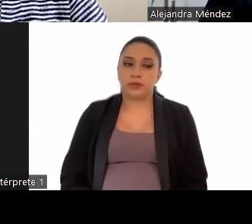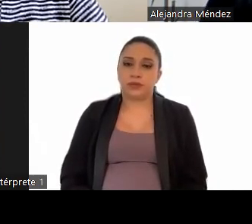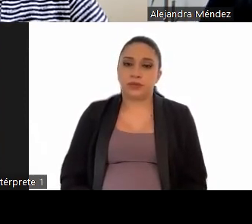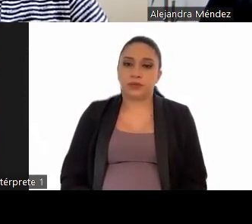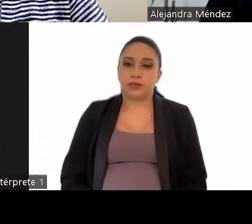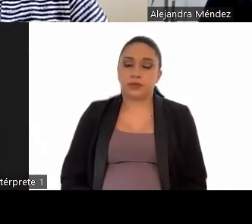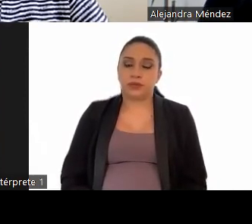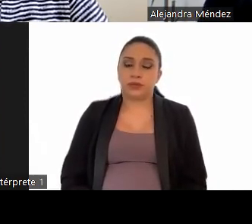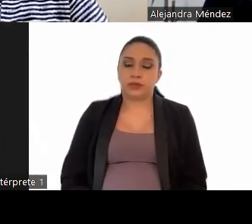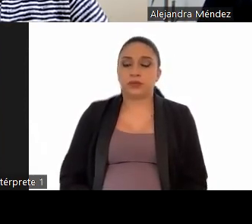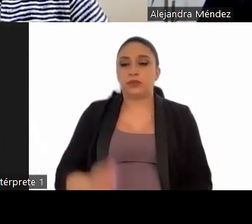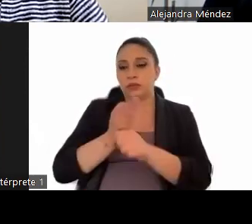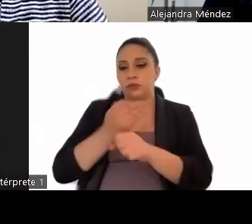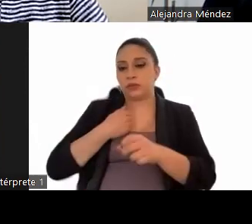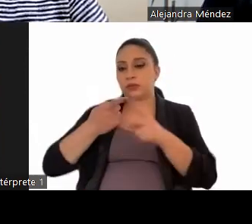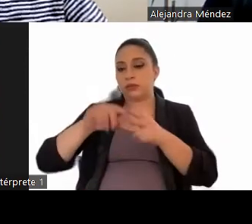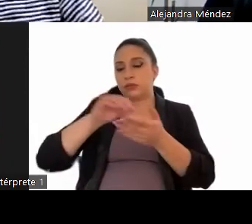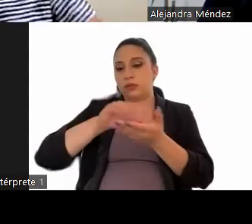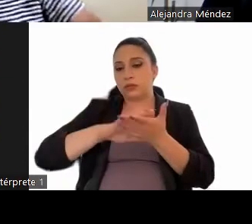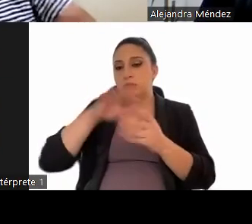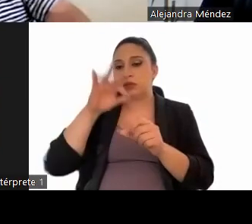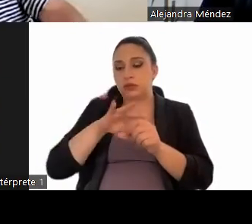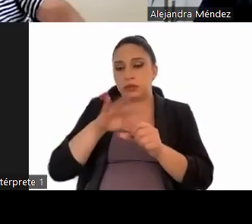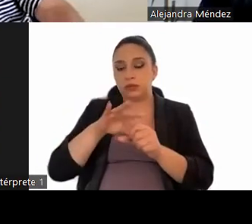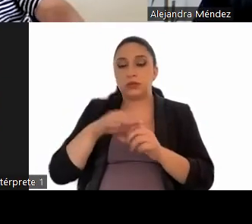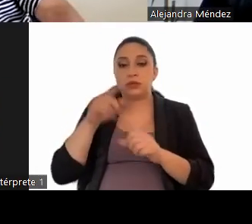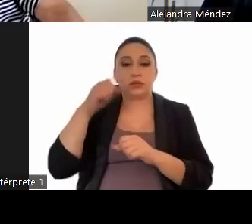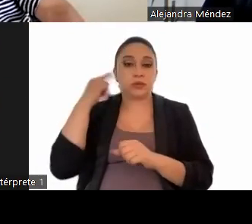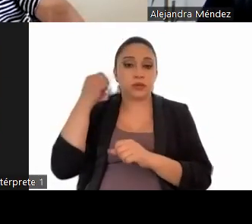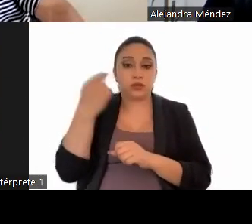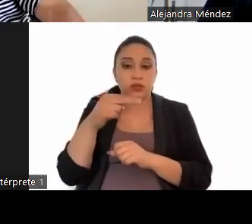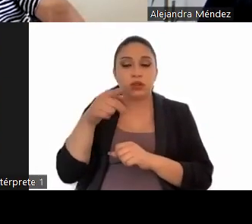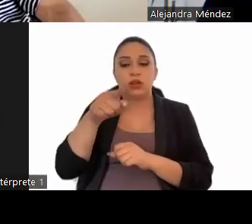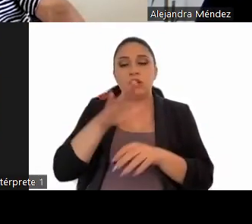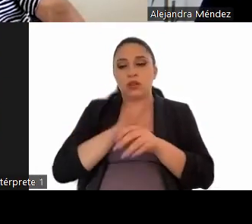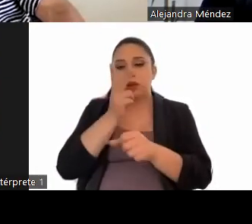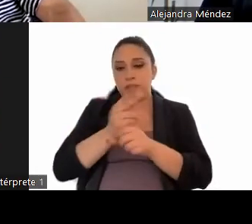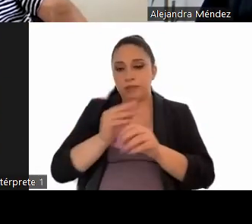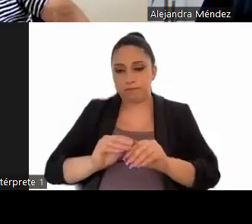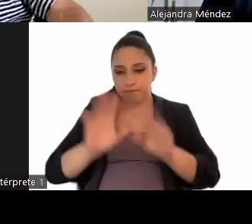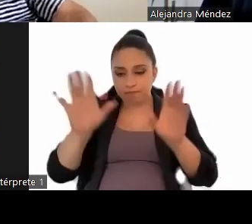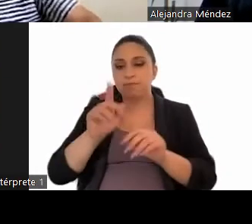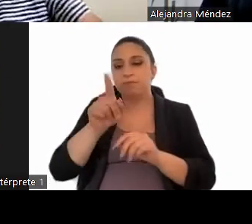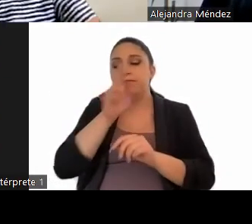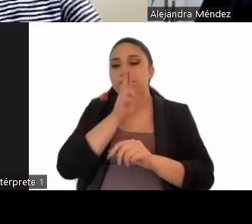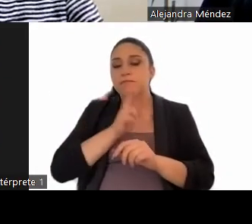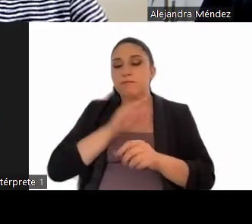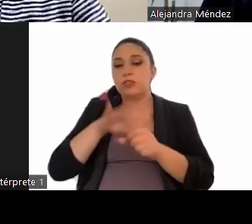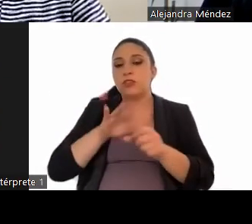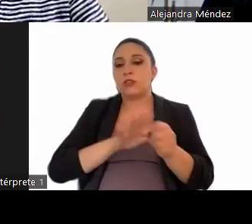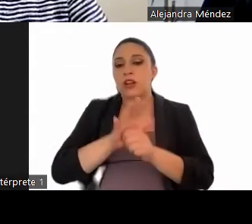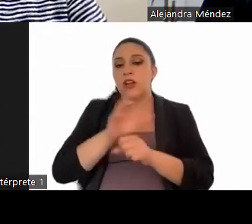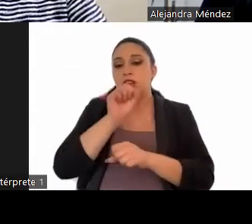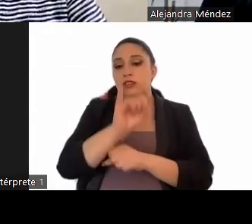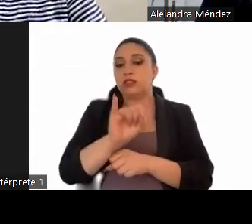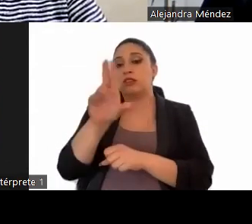De no ser así, se procederá a votar de forma nominal, por lo que al escuchar su nombre, le solicito encender su cámara e indicar el sentido de su voto, que